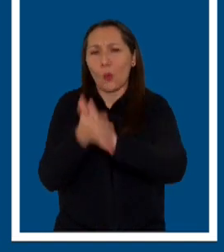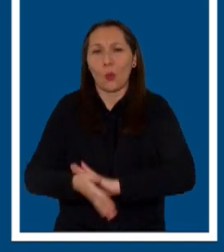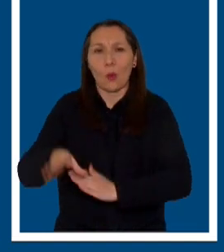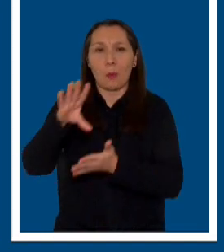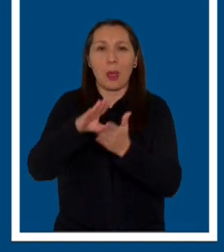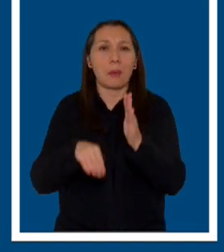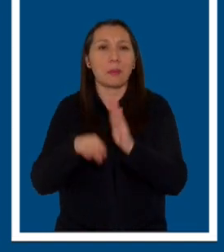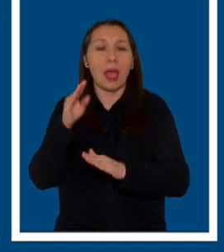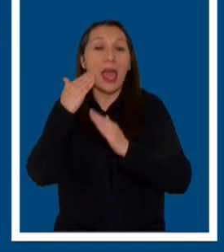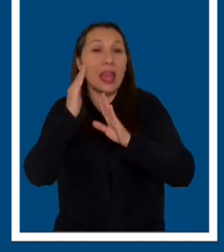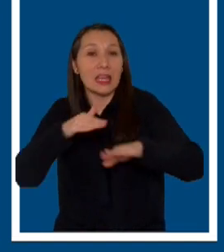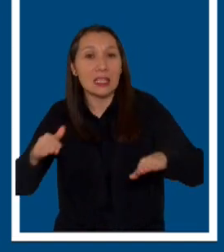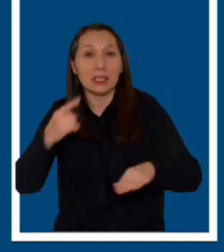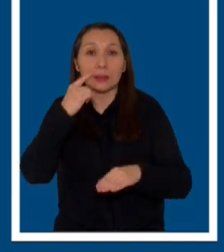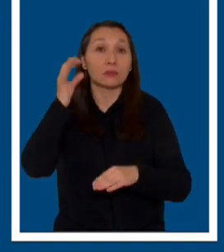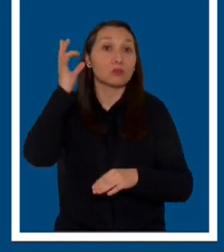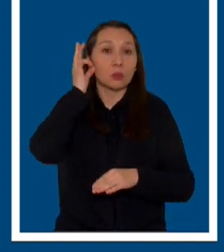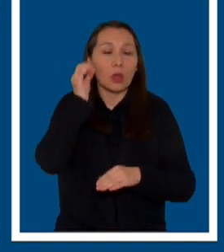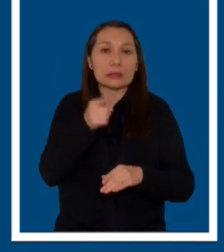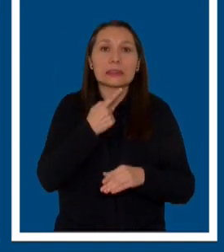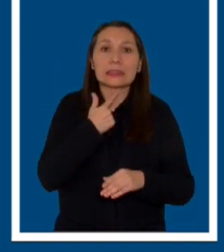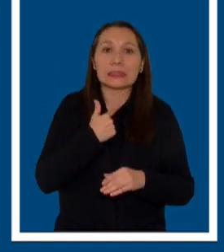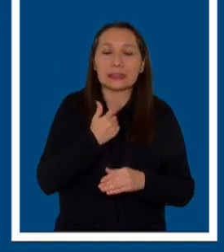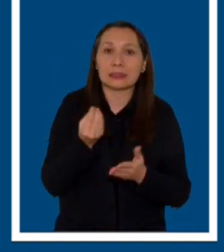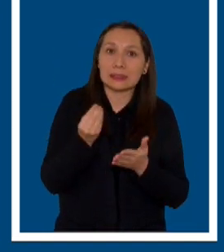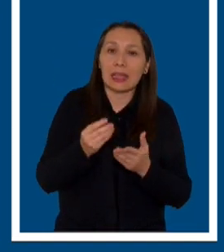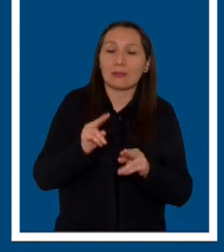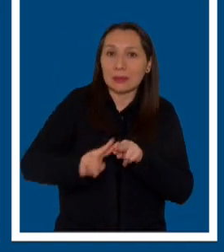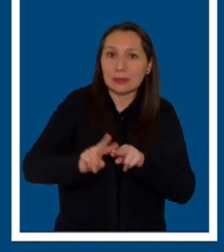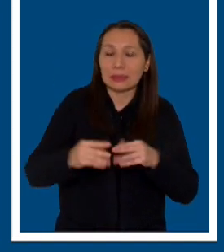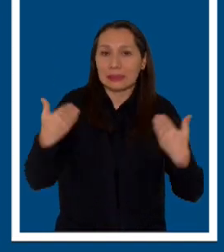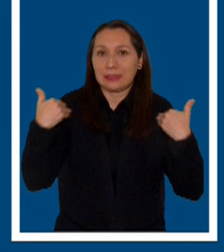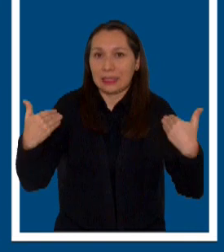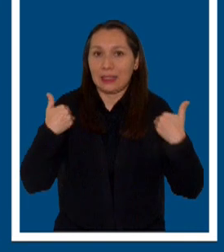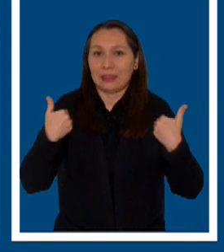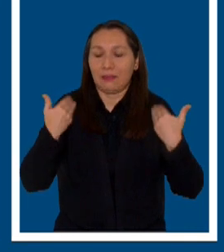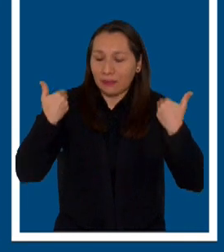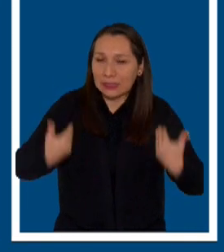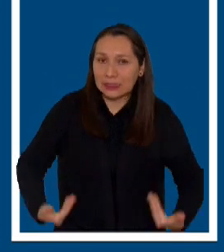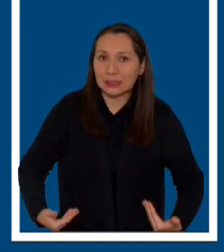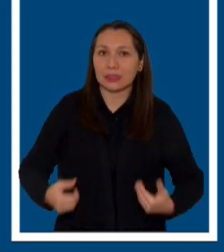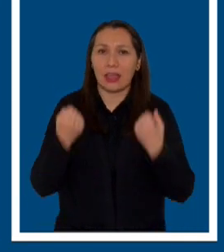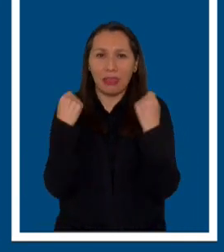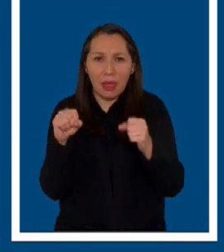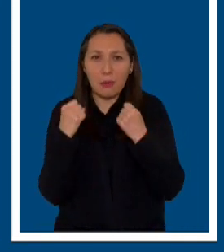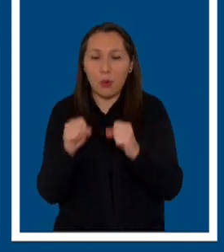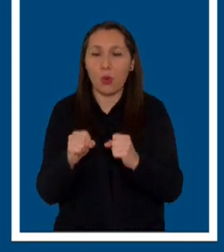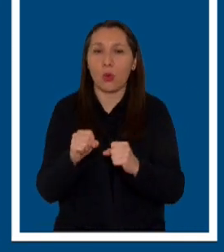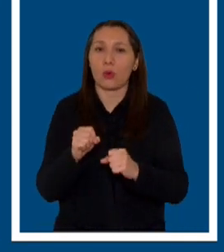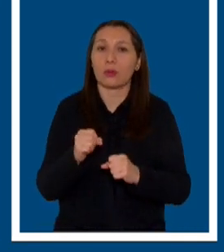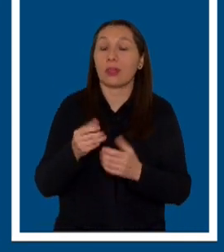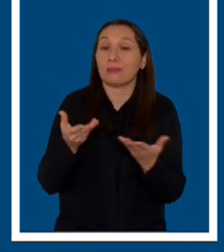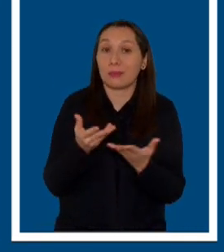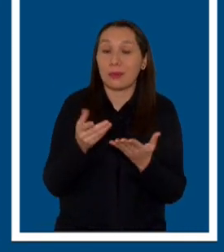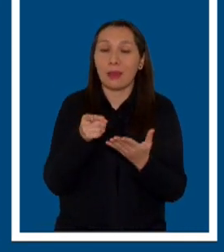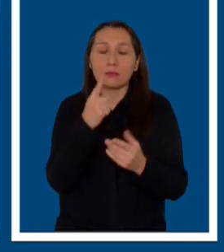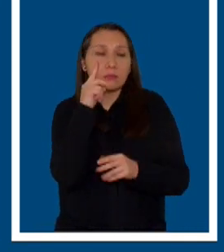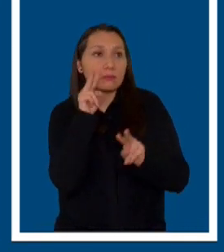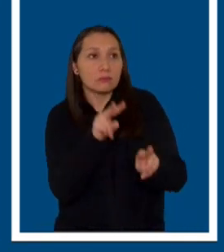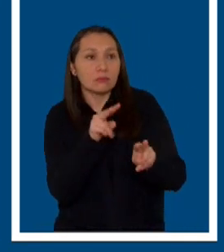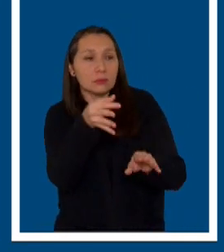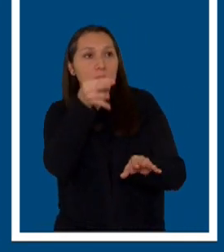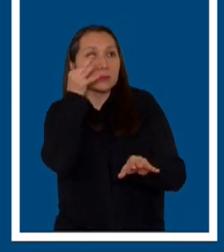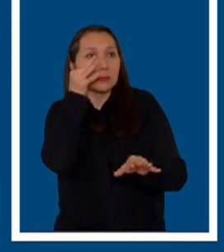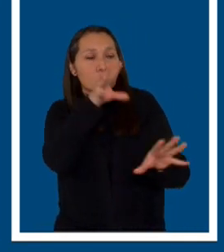haya más niños y más niñas interesadas en la actividad física en hacer deporte y a través de este interés